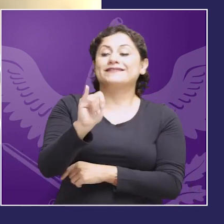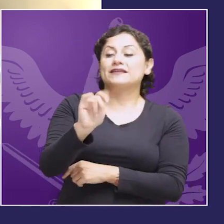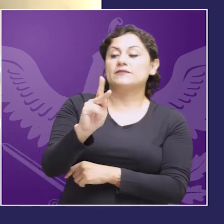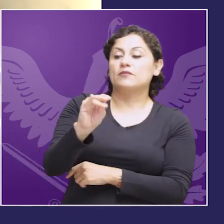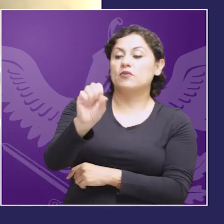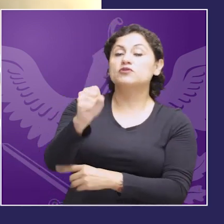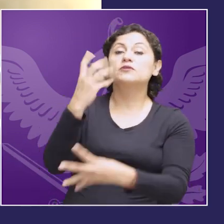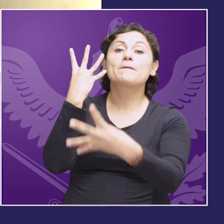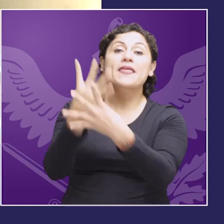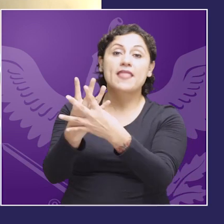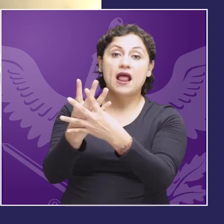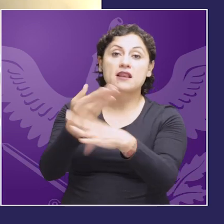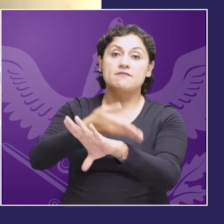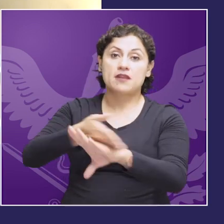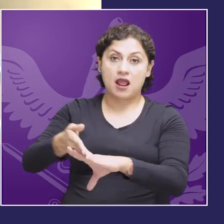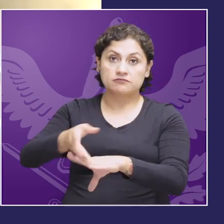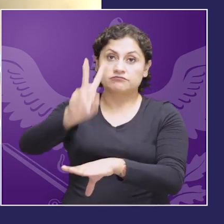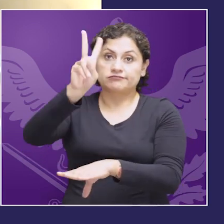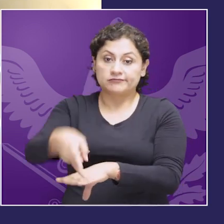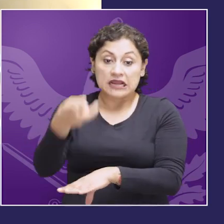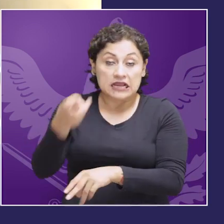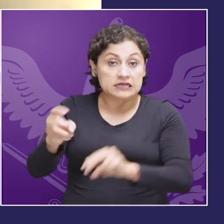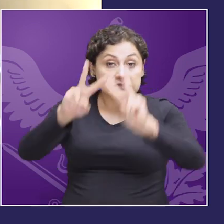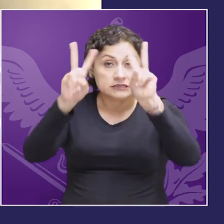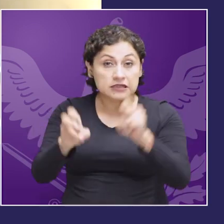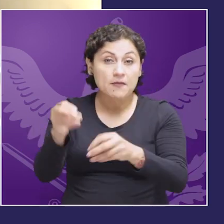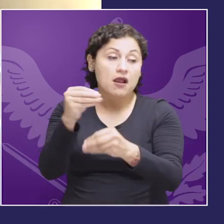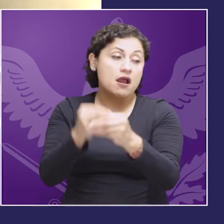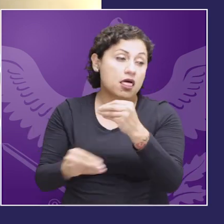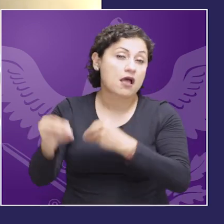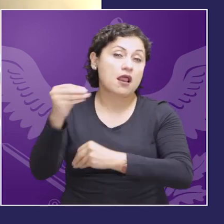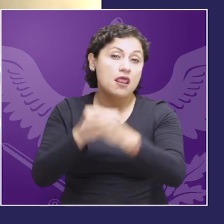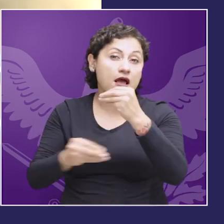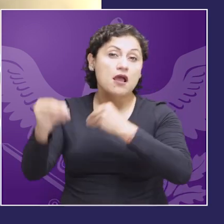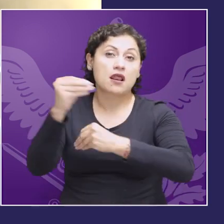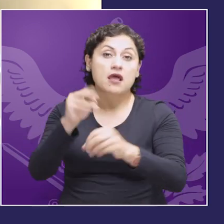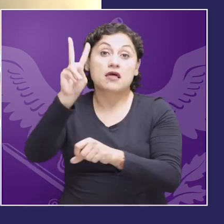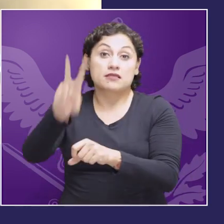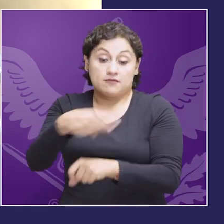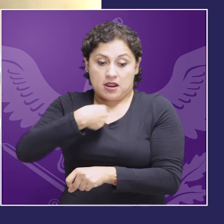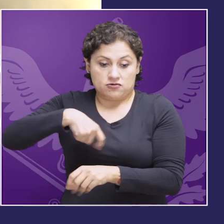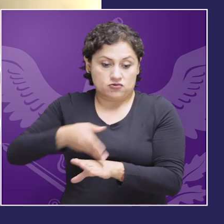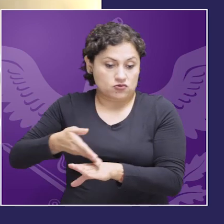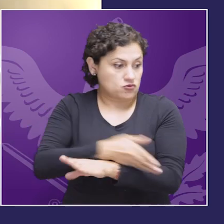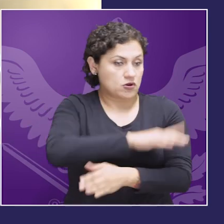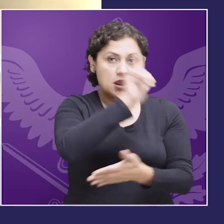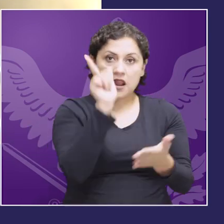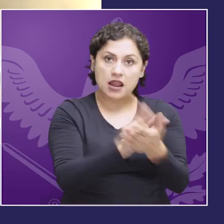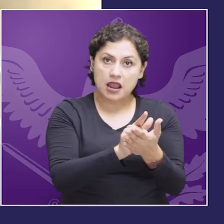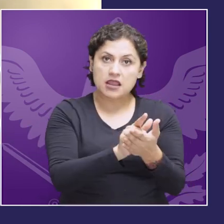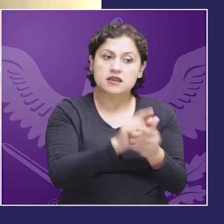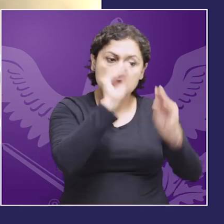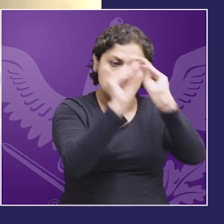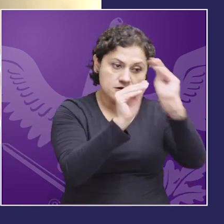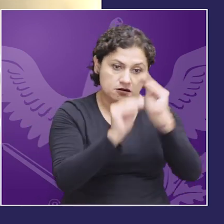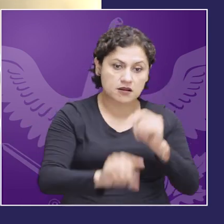se llama tipos penales en blanco. Y aquí ha habido una enorme discusión. Recuerdo que hemos